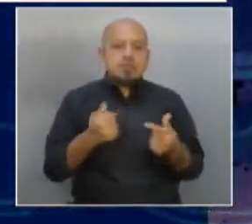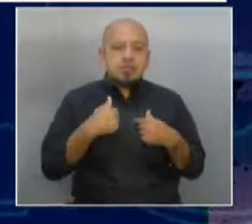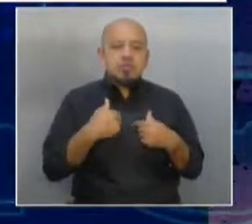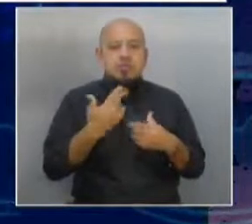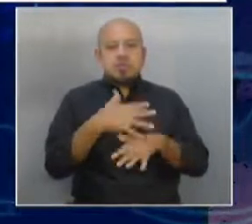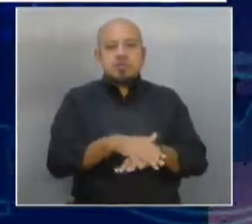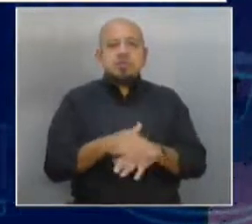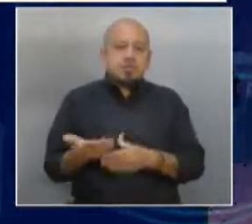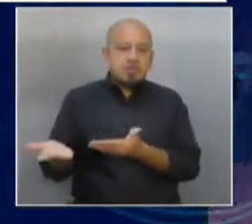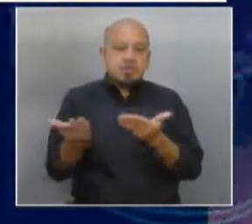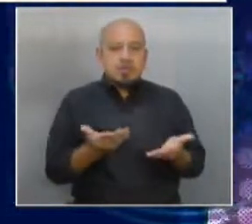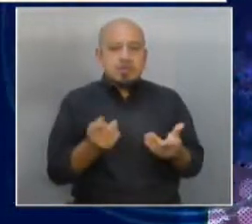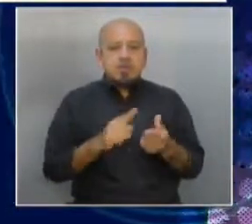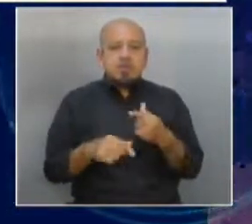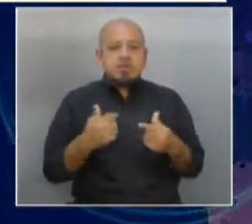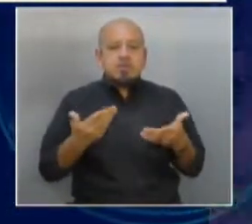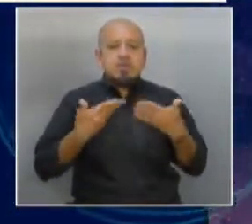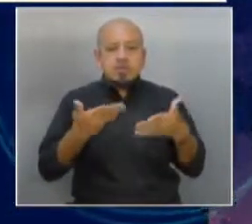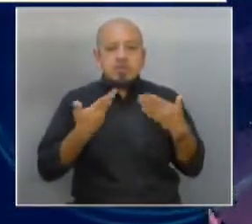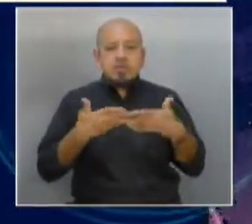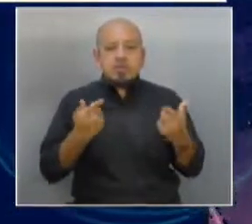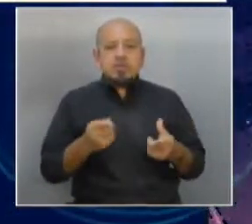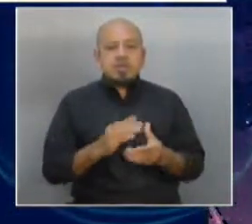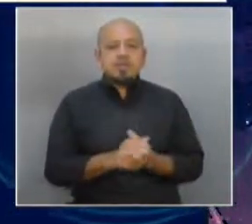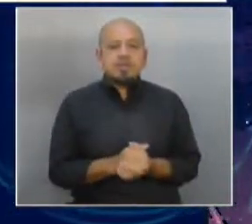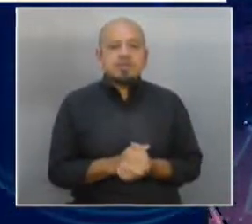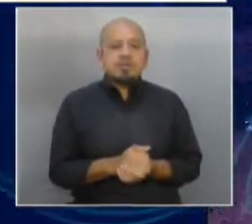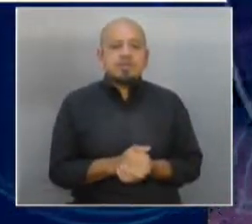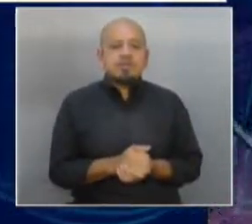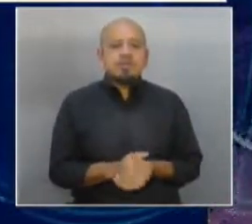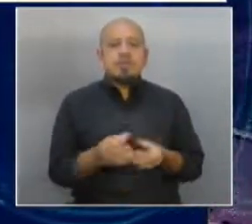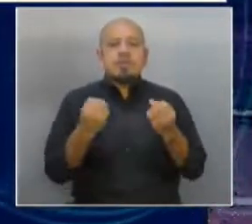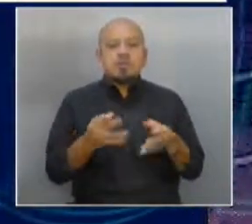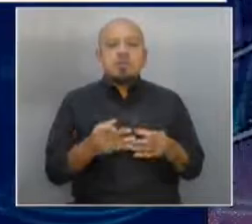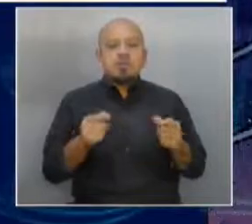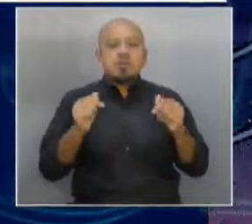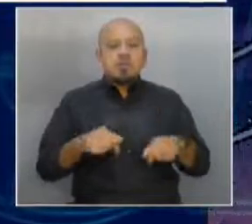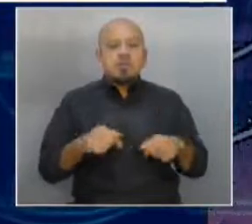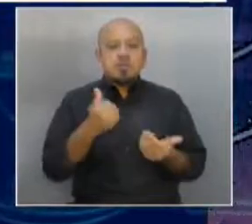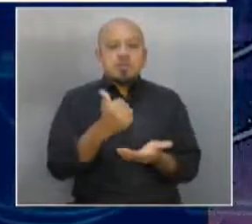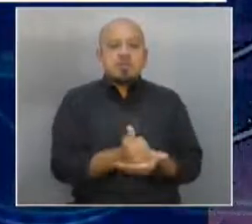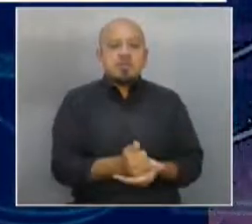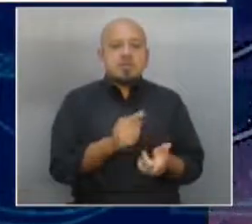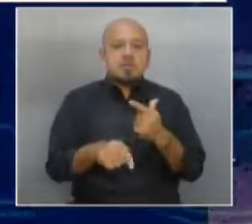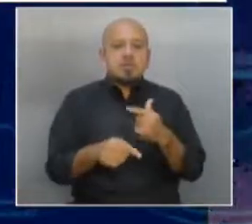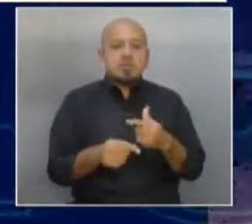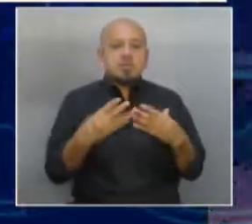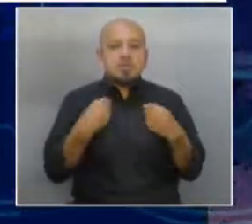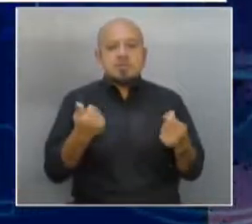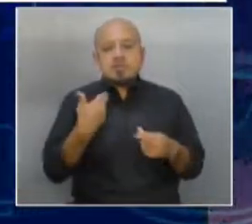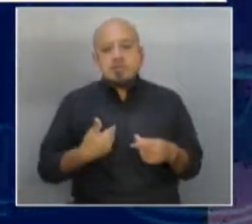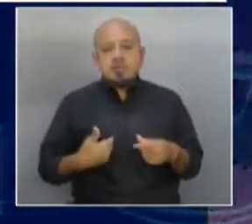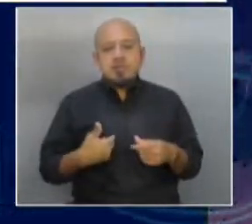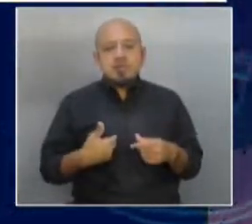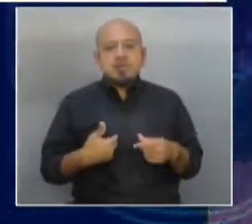hayan invitado. Estamos muy felices con la Doña Bastarda. Y por eso también estamos hoy presentes y también nos sentimos un poco tristes de no